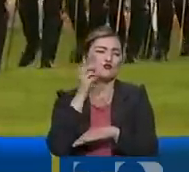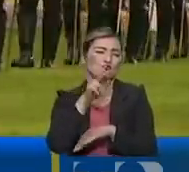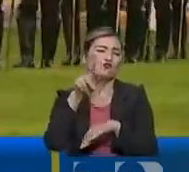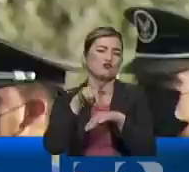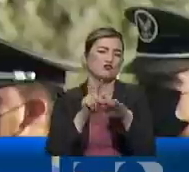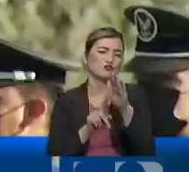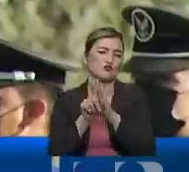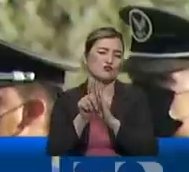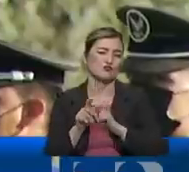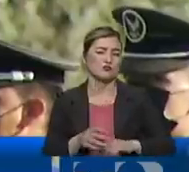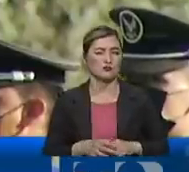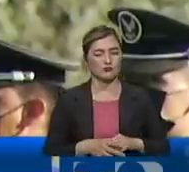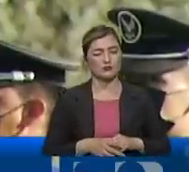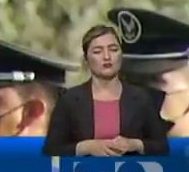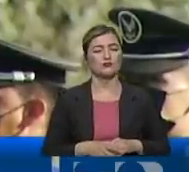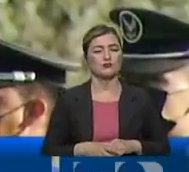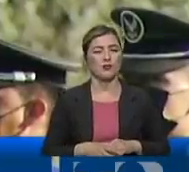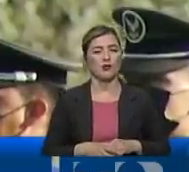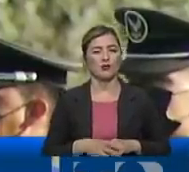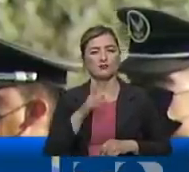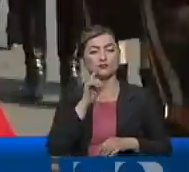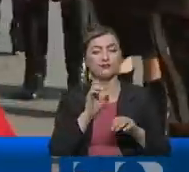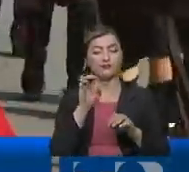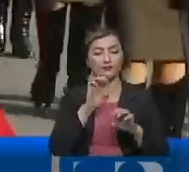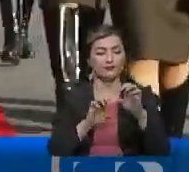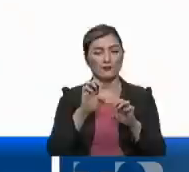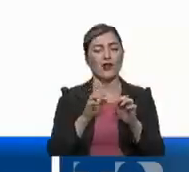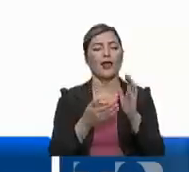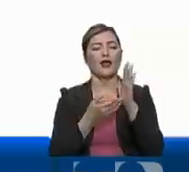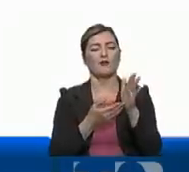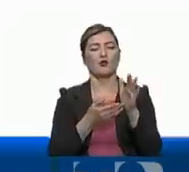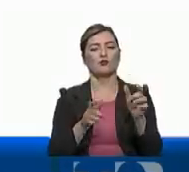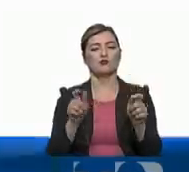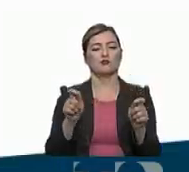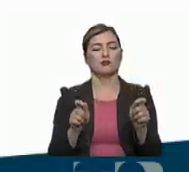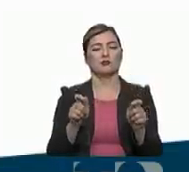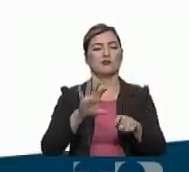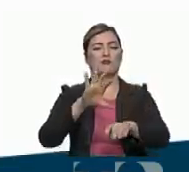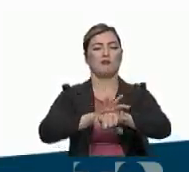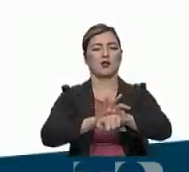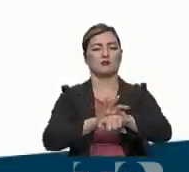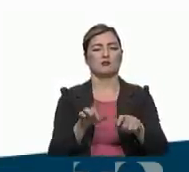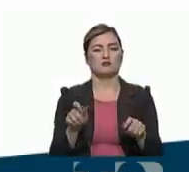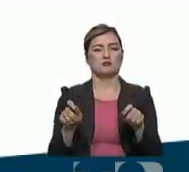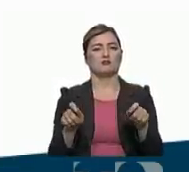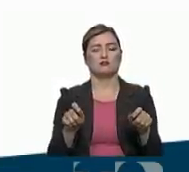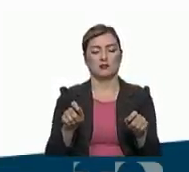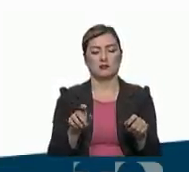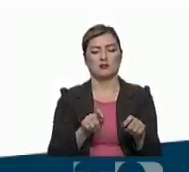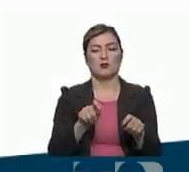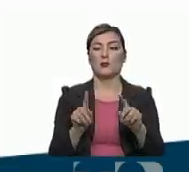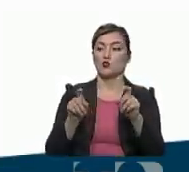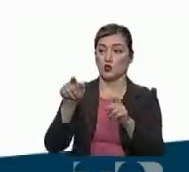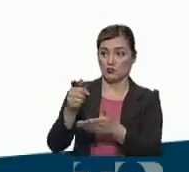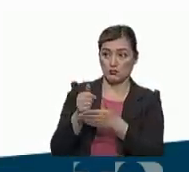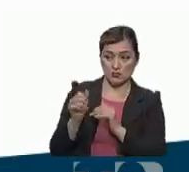desarrollo profesional. Sostuvo que se realizaron pruebas como la del polígrafo. ¿Y qué parámetros mide? Si hemos tenido beneficios